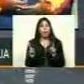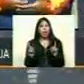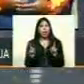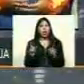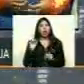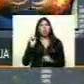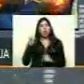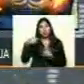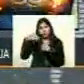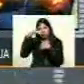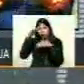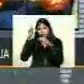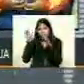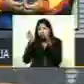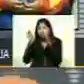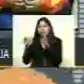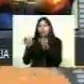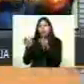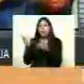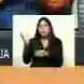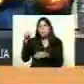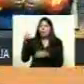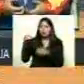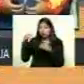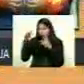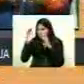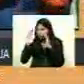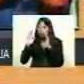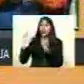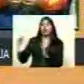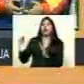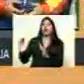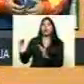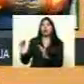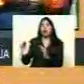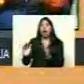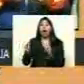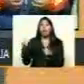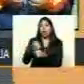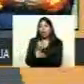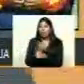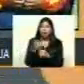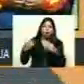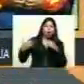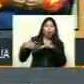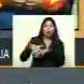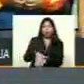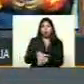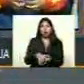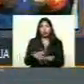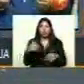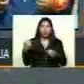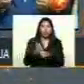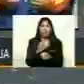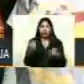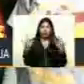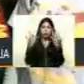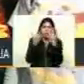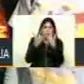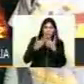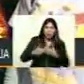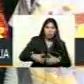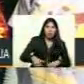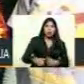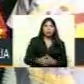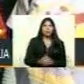debemos abocar más. Todo nuestro trabajo de integración, de articulación, desde el Frente Preventivo, que no solamente está